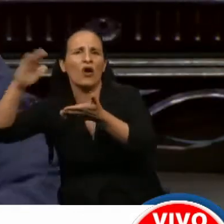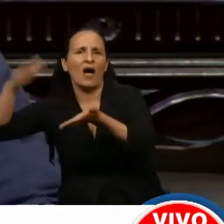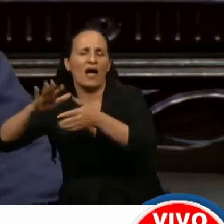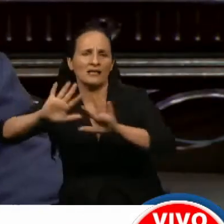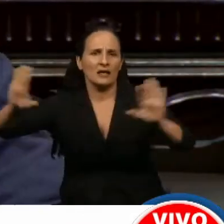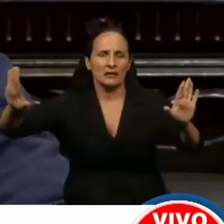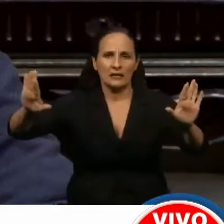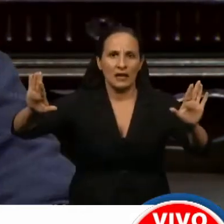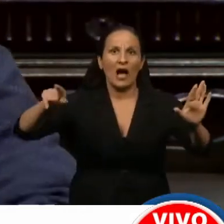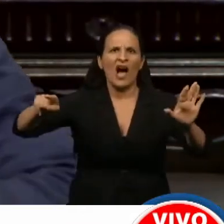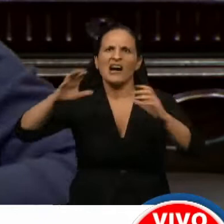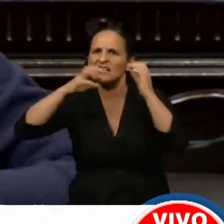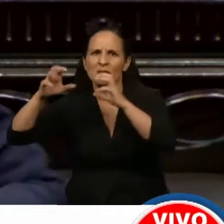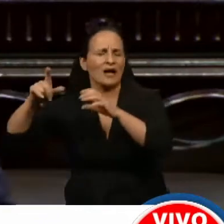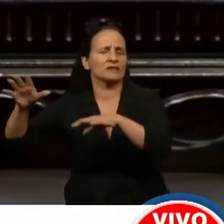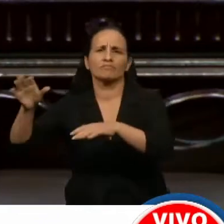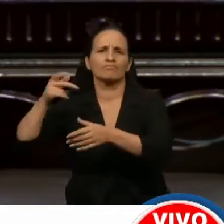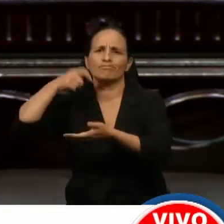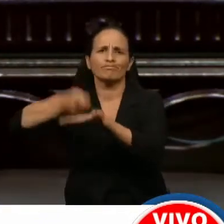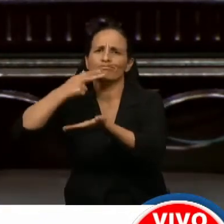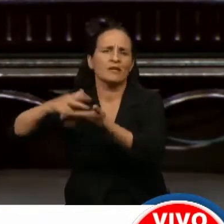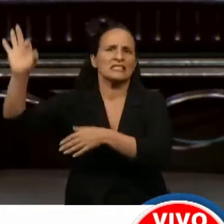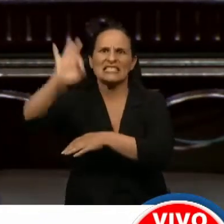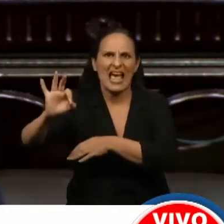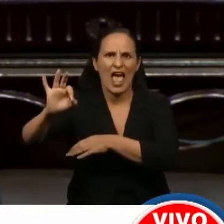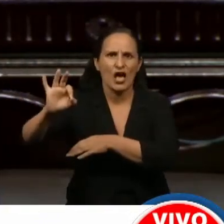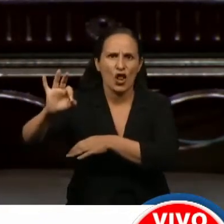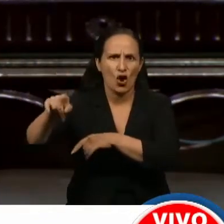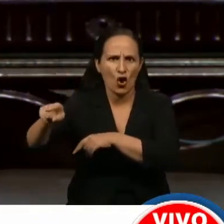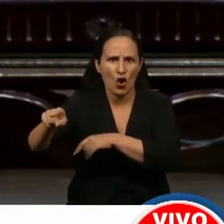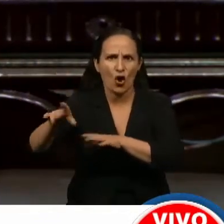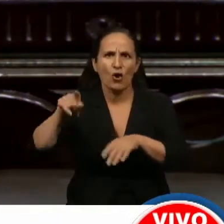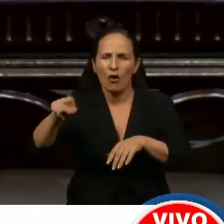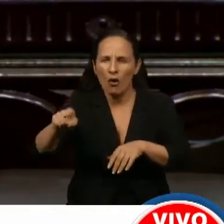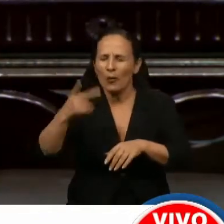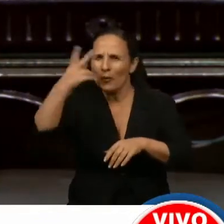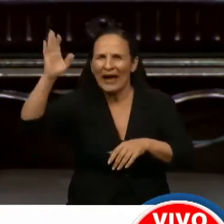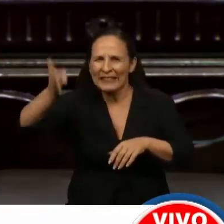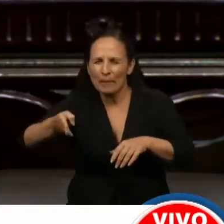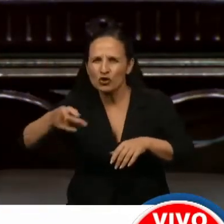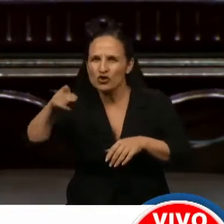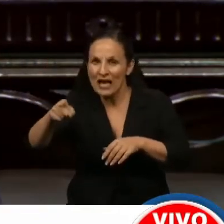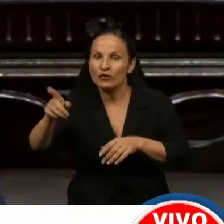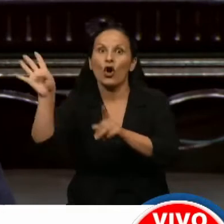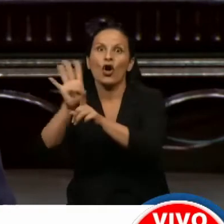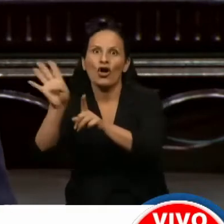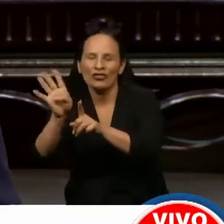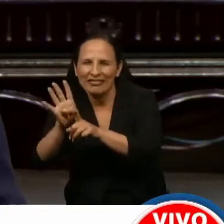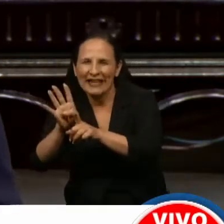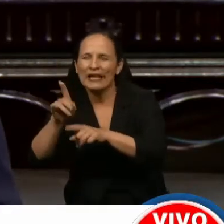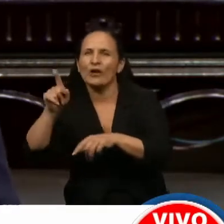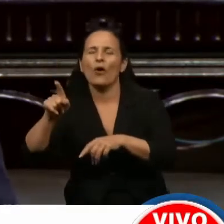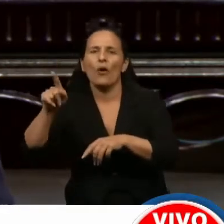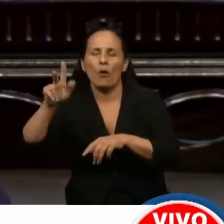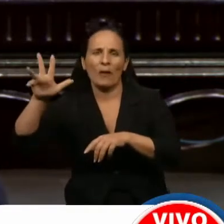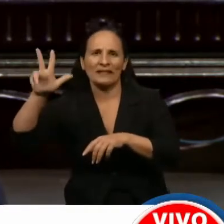eliminamos las retenciones del maíz a cero, que en ese momento eran del 20%, del trigo, que era del 23% y